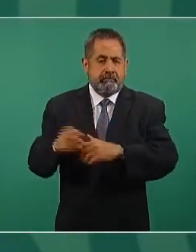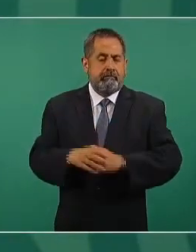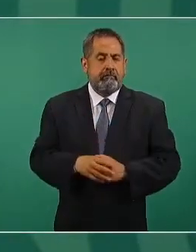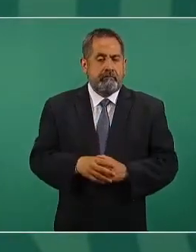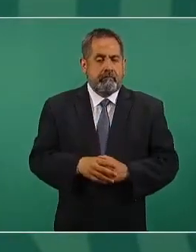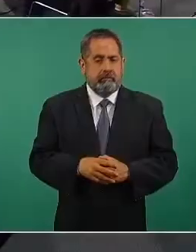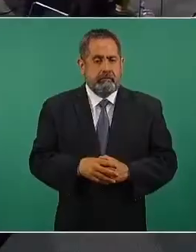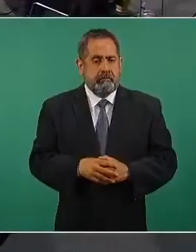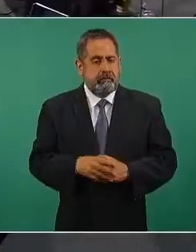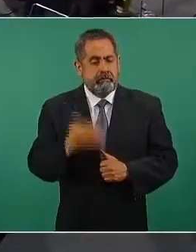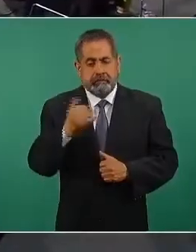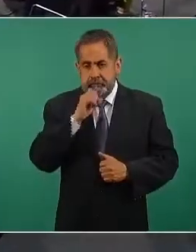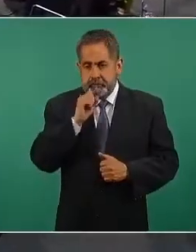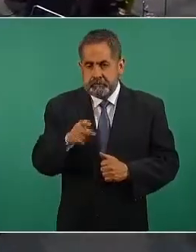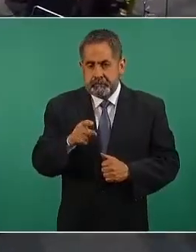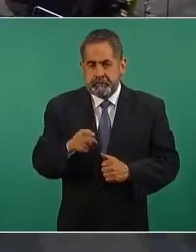y